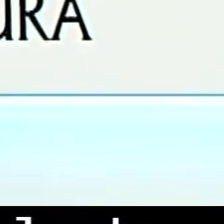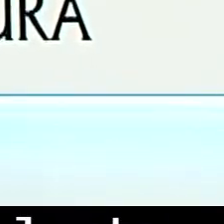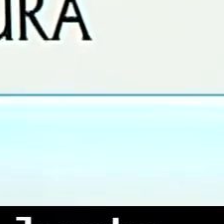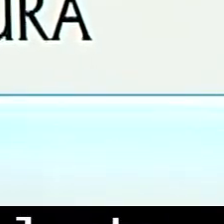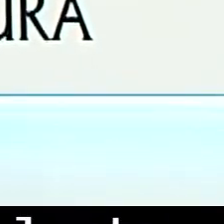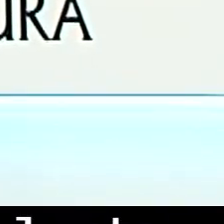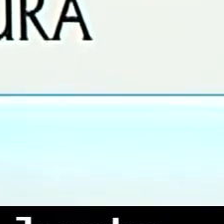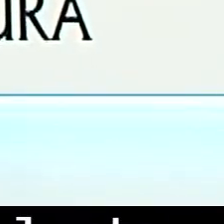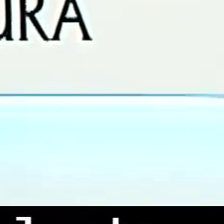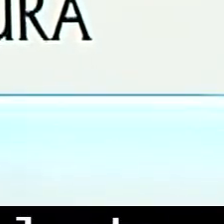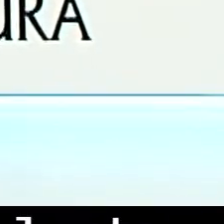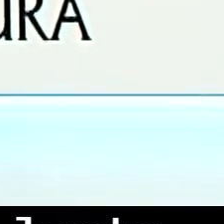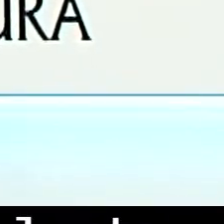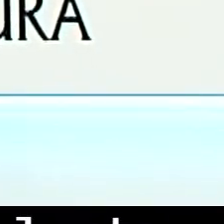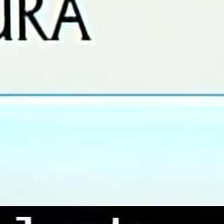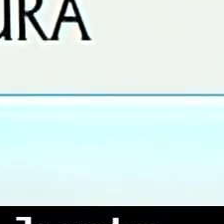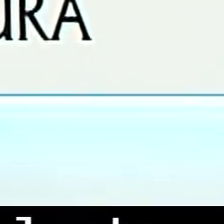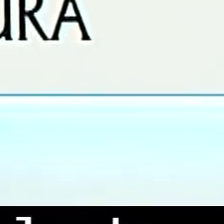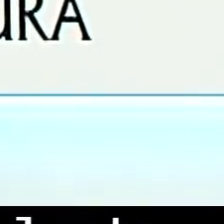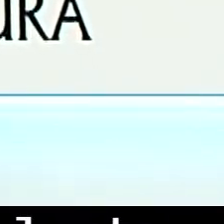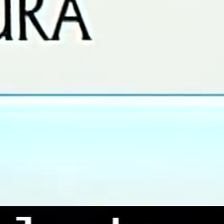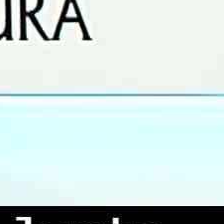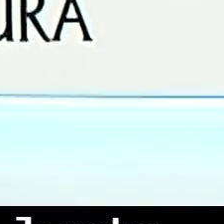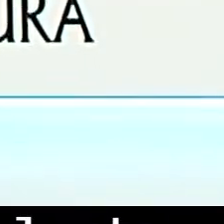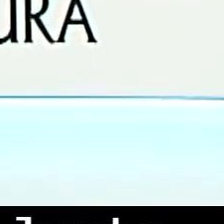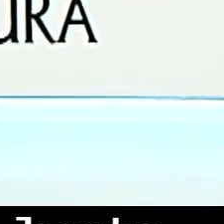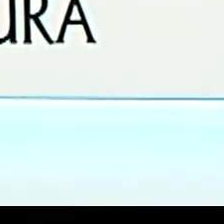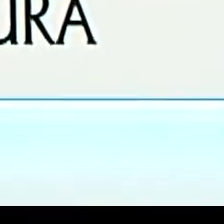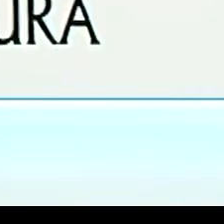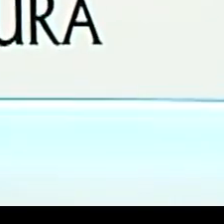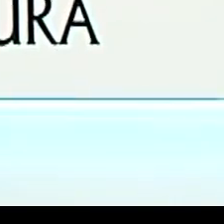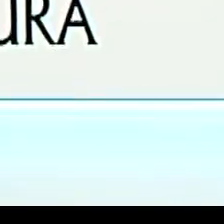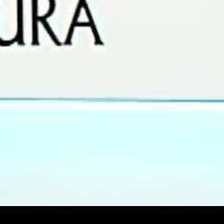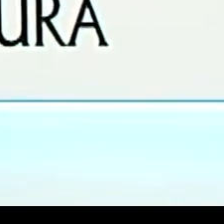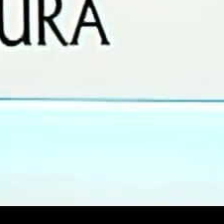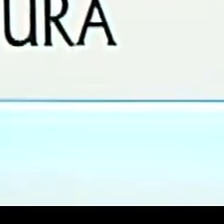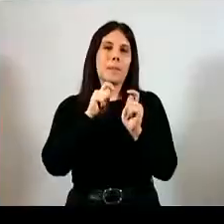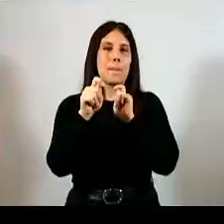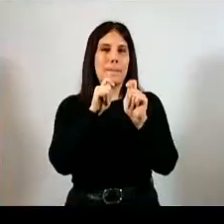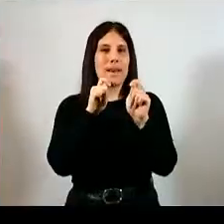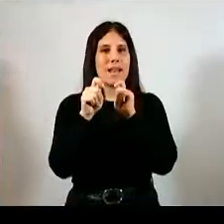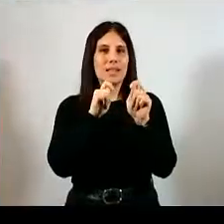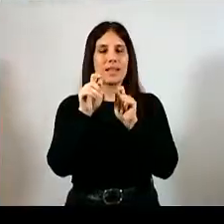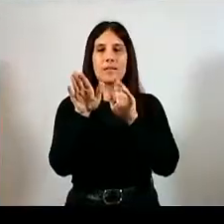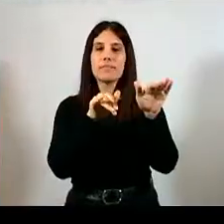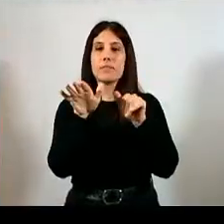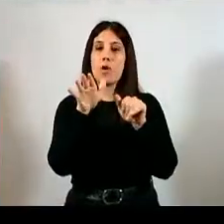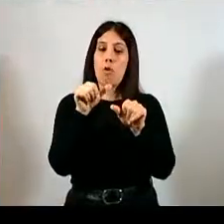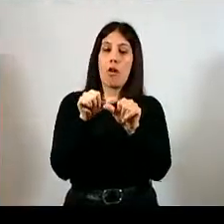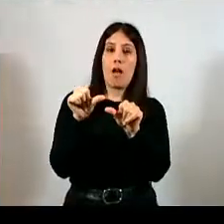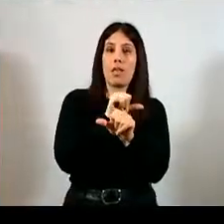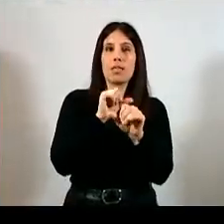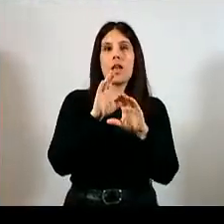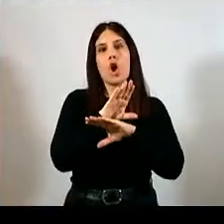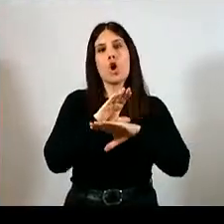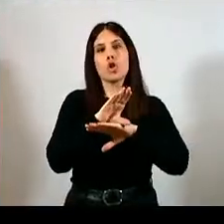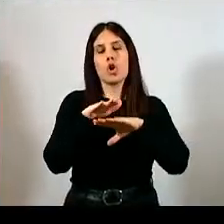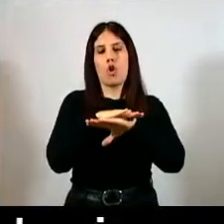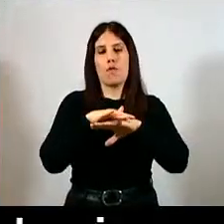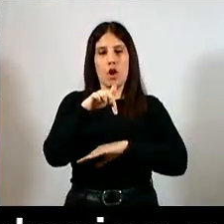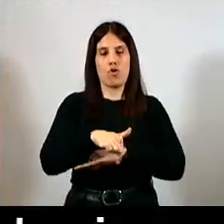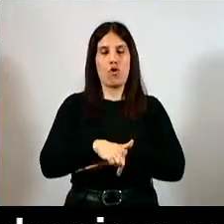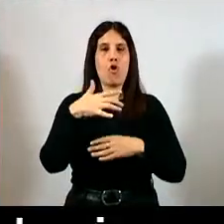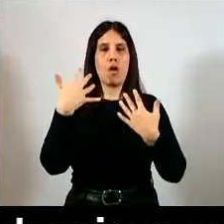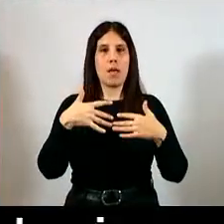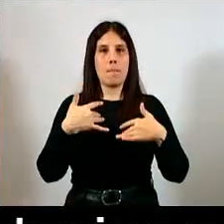¿Sí? Estupendo. Pues buenos días y gracias por asistir a esta rueda de prensa posterior al Consejo de Gobierno de hoy, martes 30